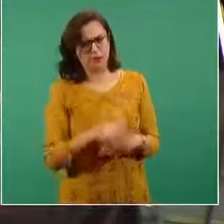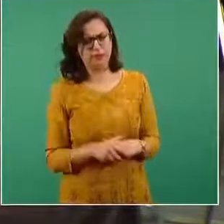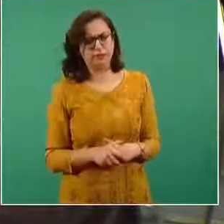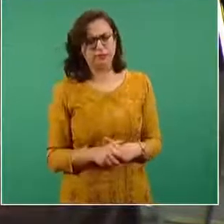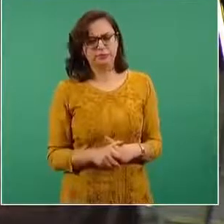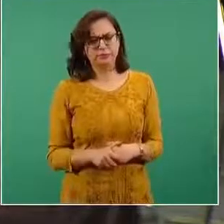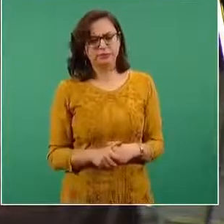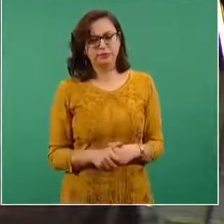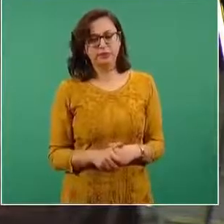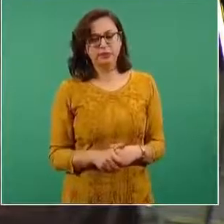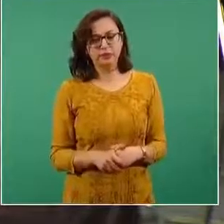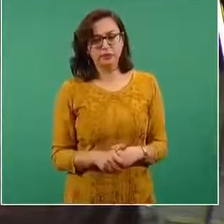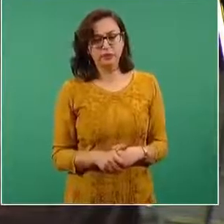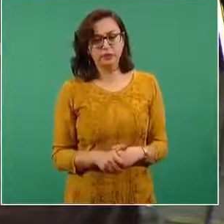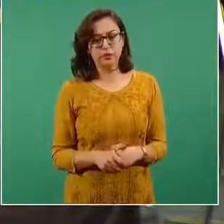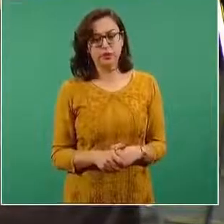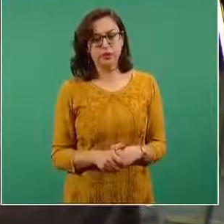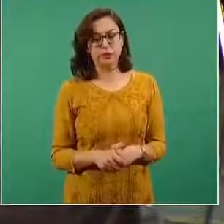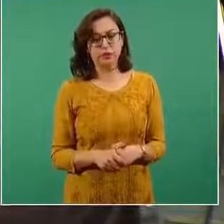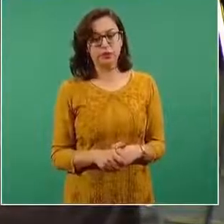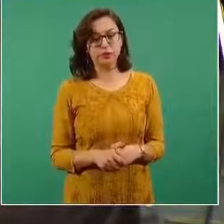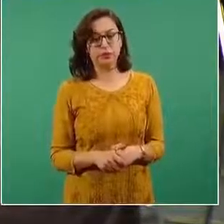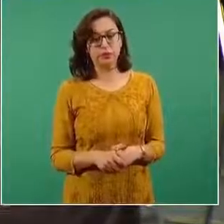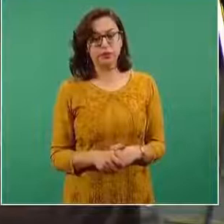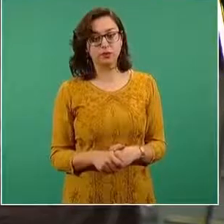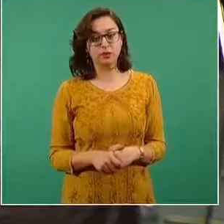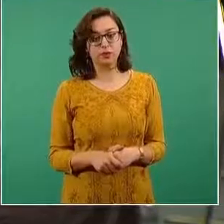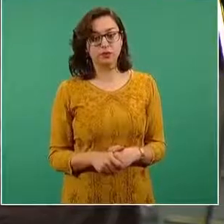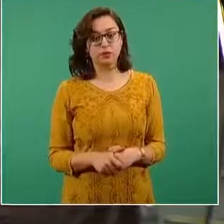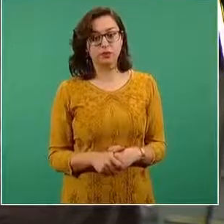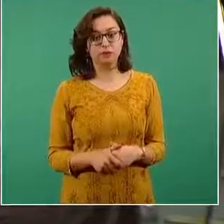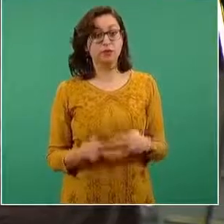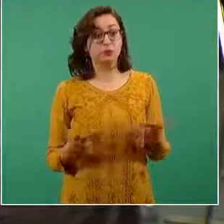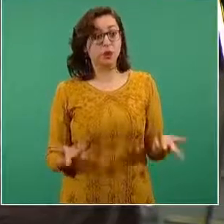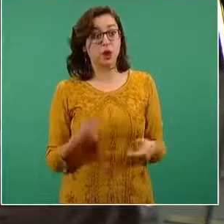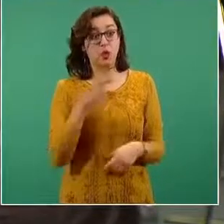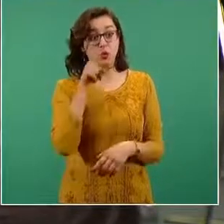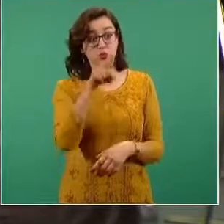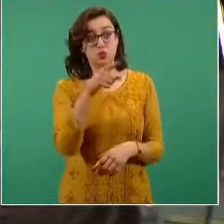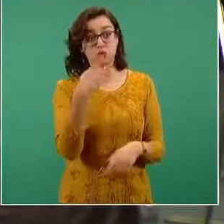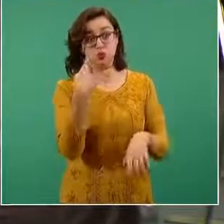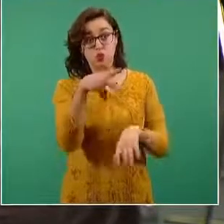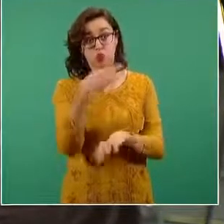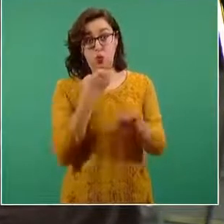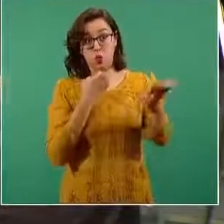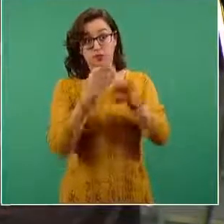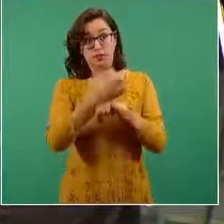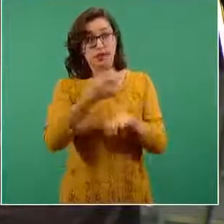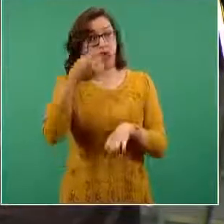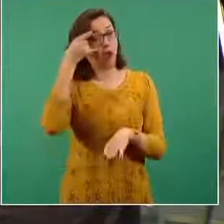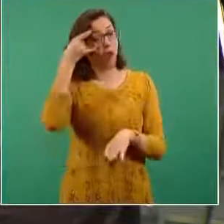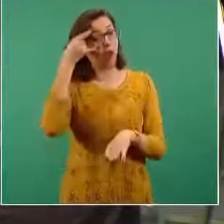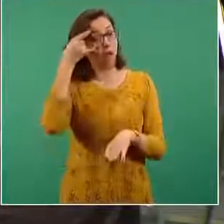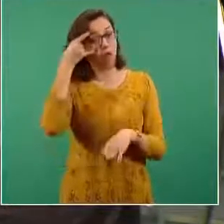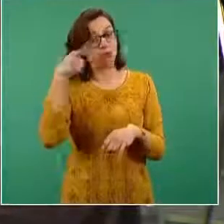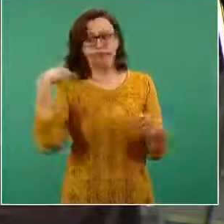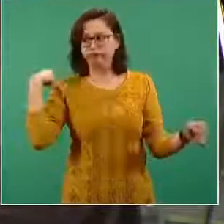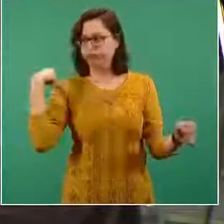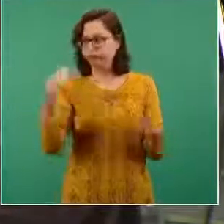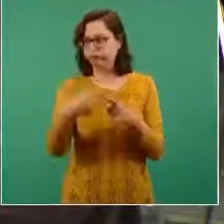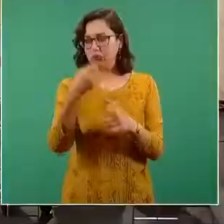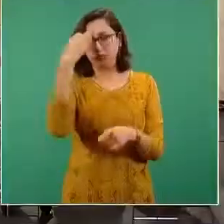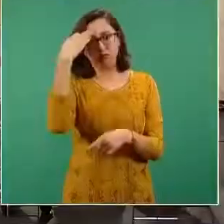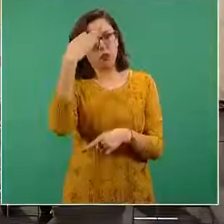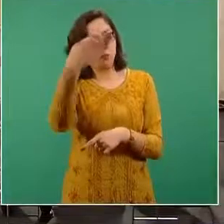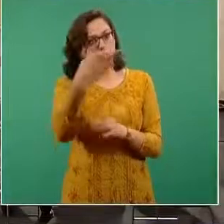en anteriores ocasiones nos han mencionado, y debido a que ustedes han sido, como bien lo menciona, el estado que la mayor parte del tiempo en la